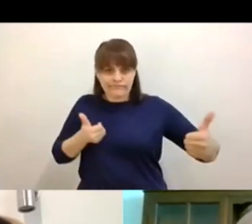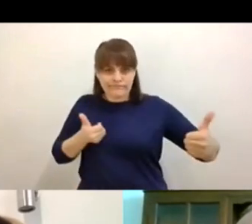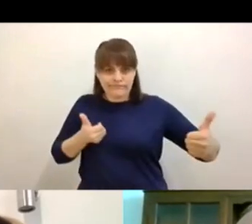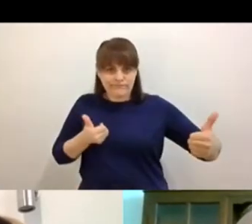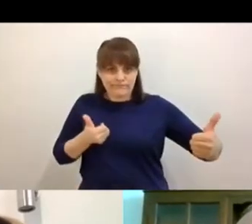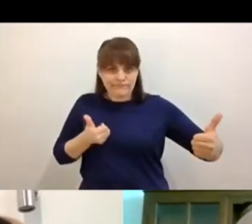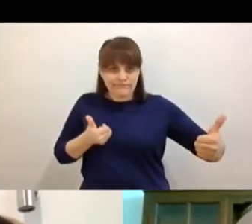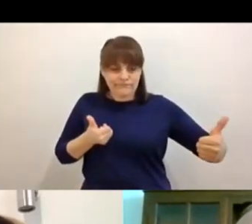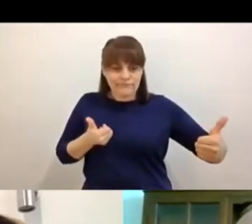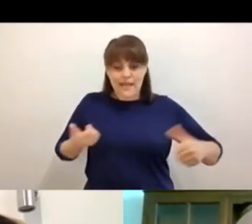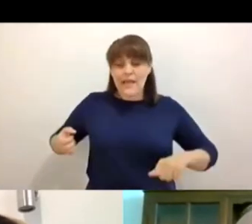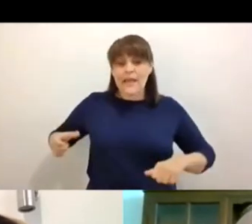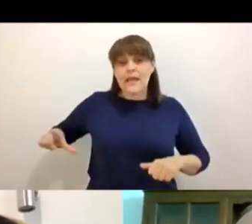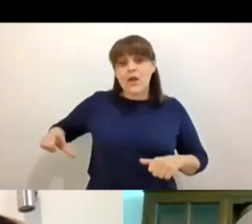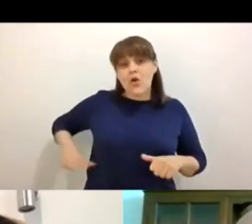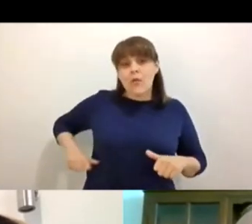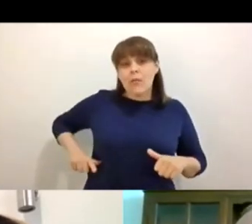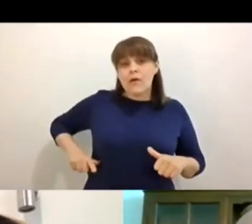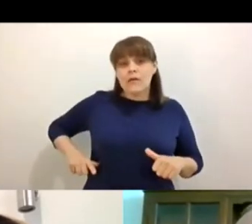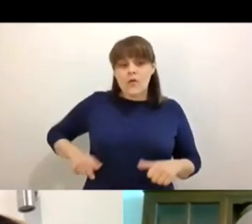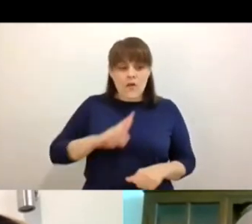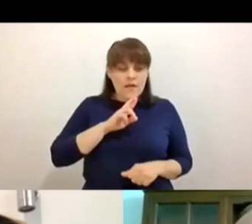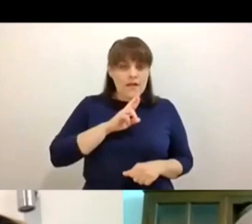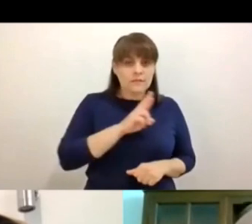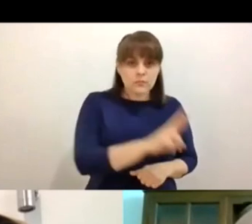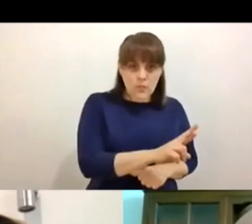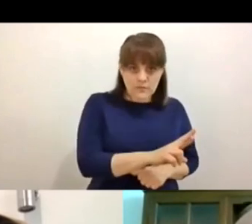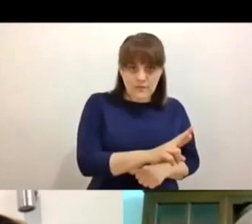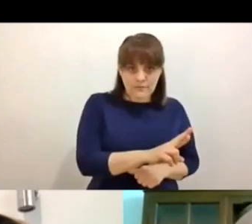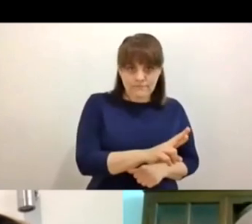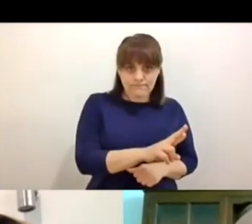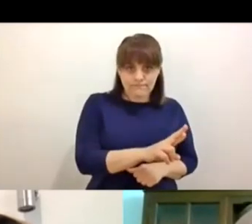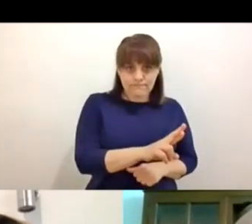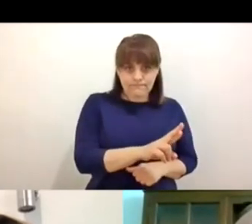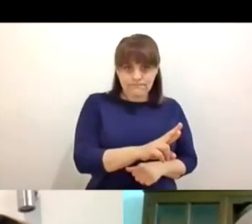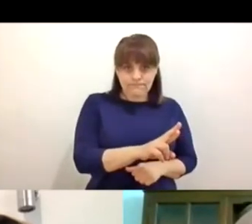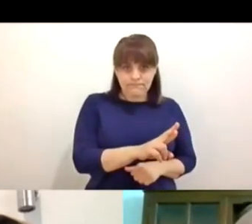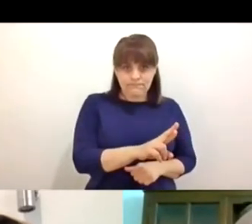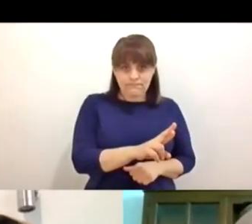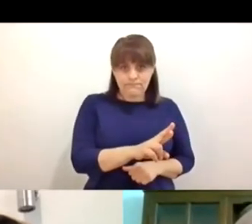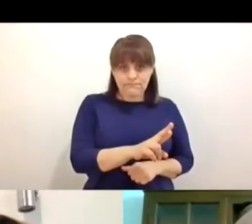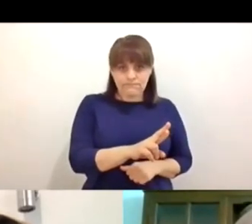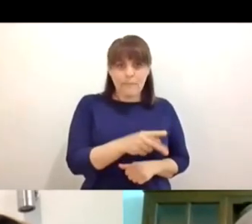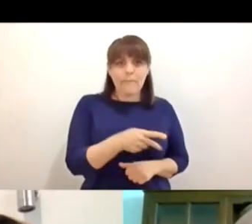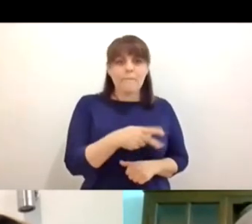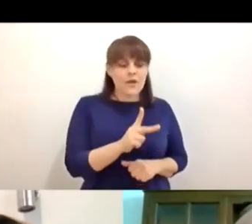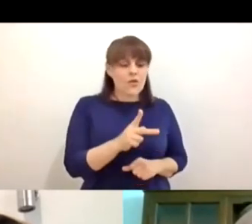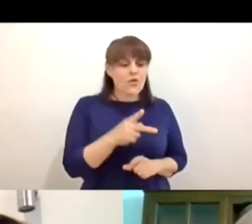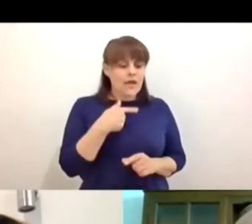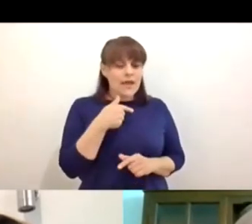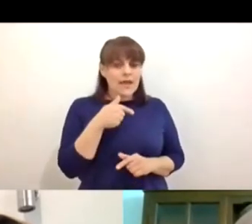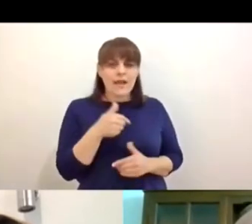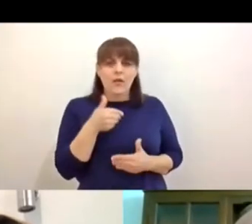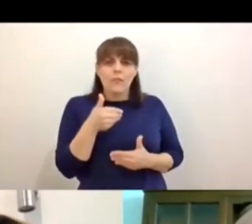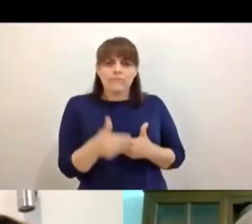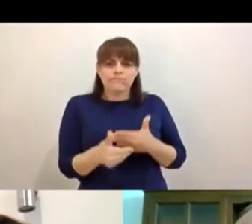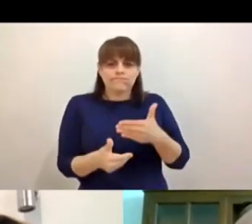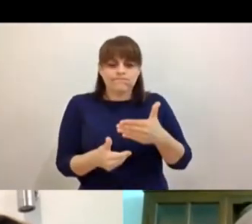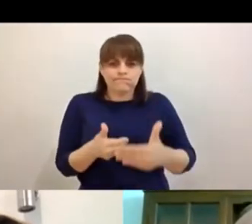va a ser la respuesta que va a dar, pero el proceso en el cual se me ha inmiscuido, pues nos va a llevar precisamente a llegar a este punto, a